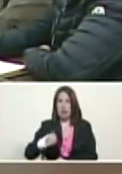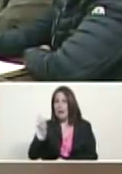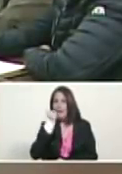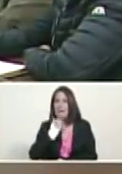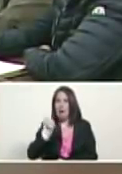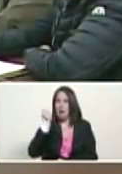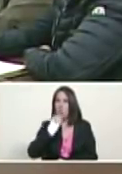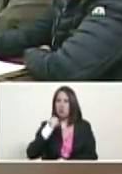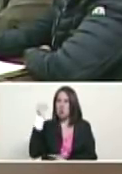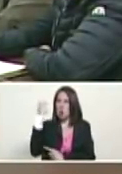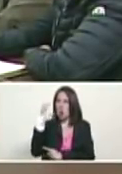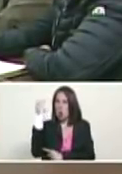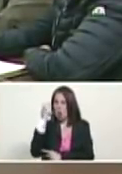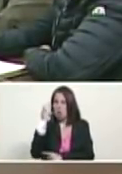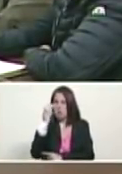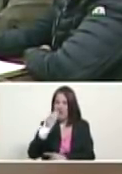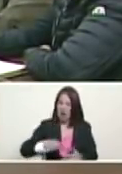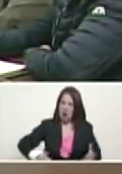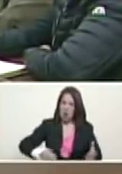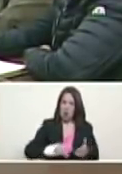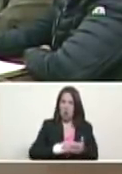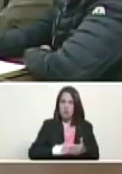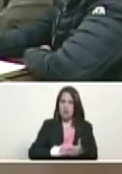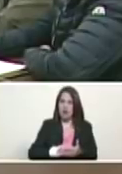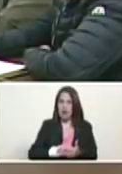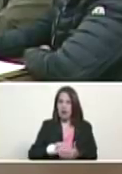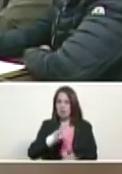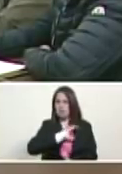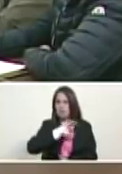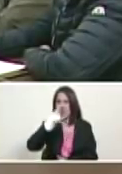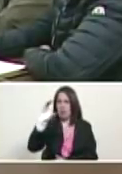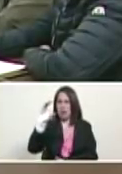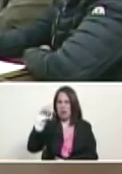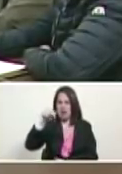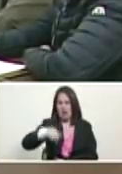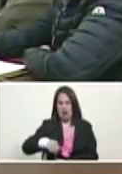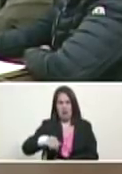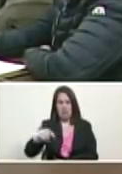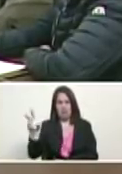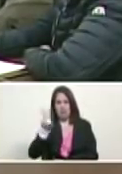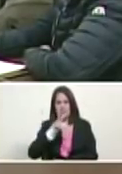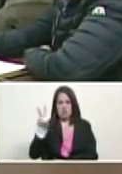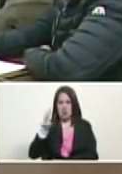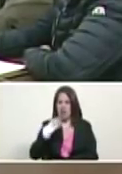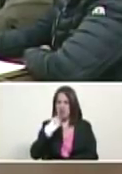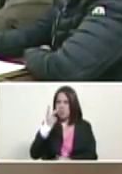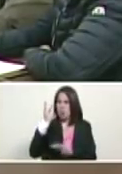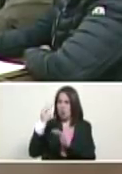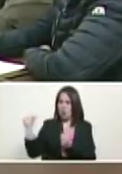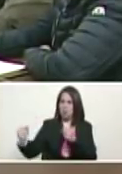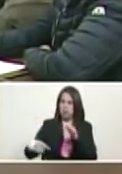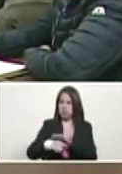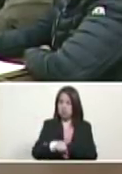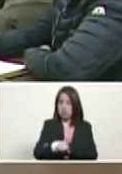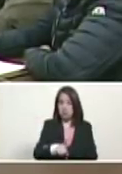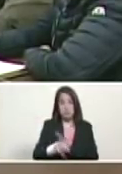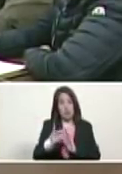abusivamente desde Colombia violar nuestra soberanía sagrada. No pasarán, dijimos. Y no